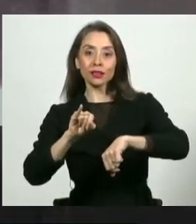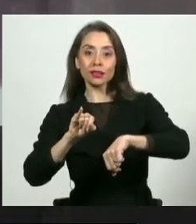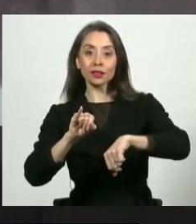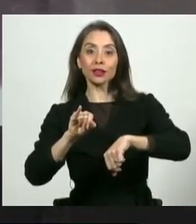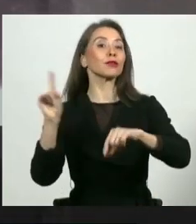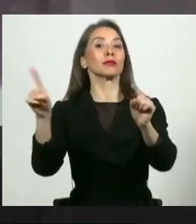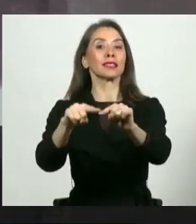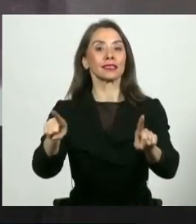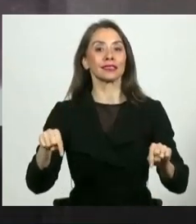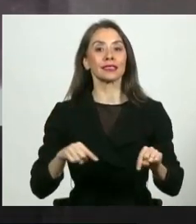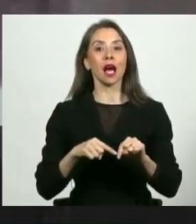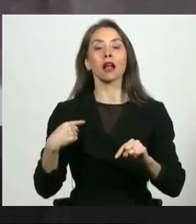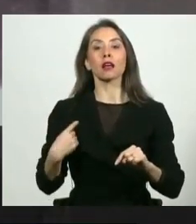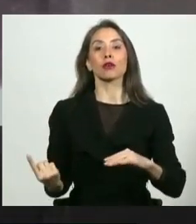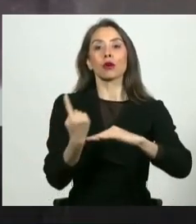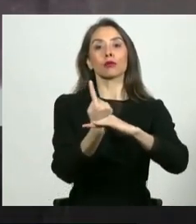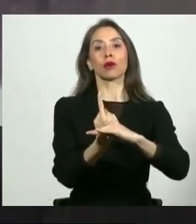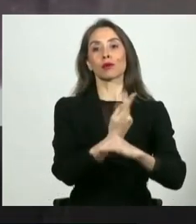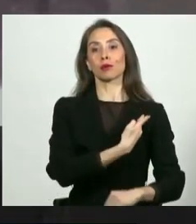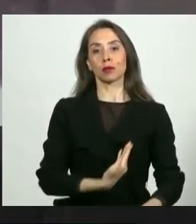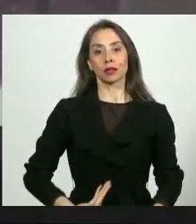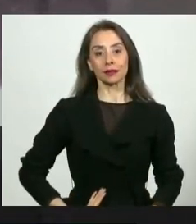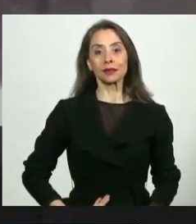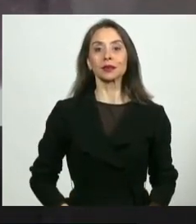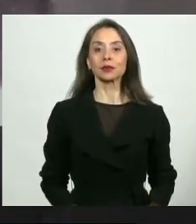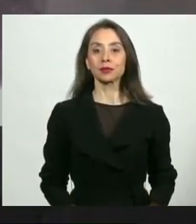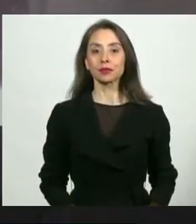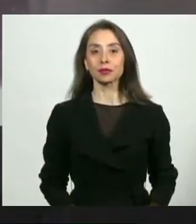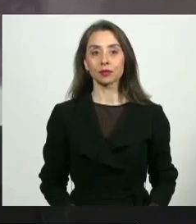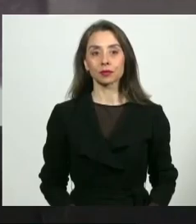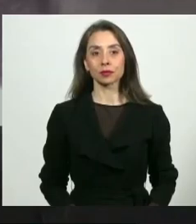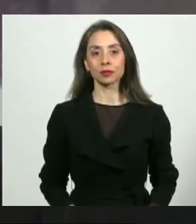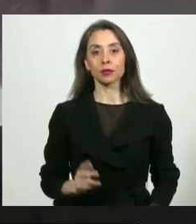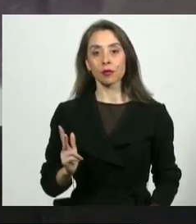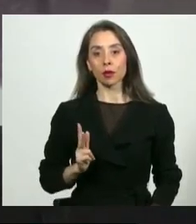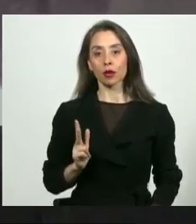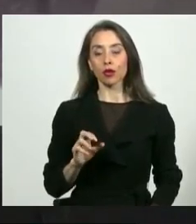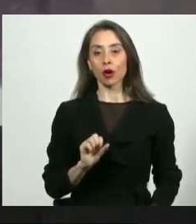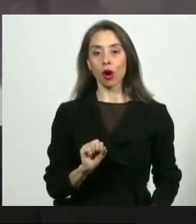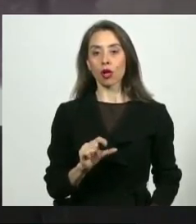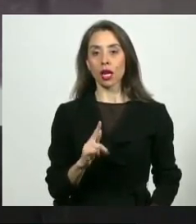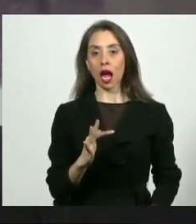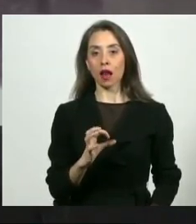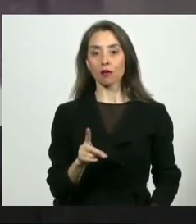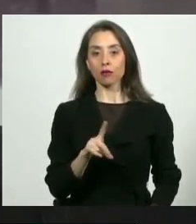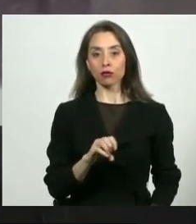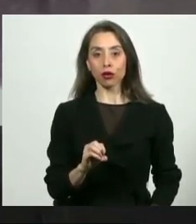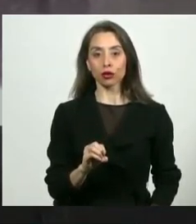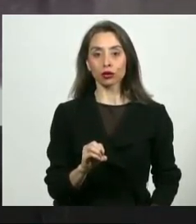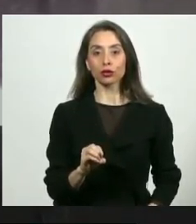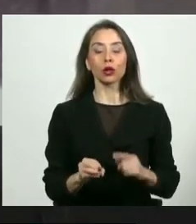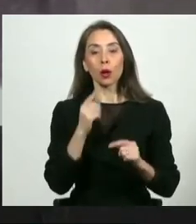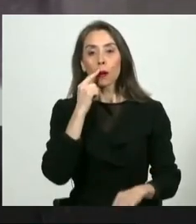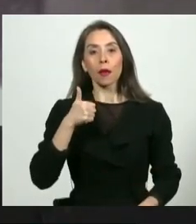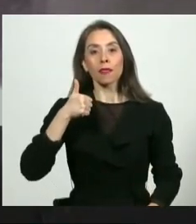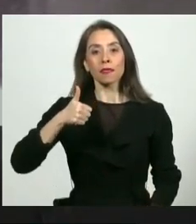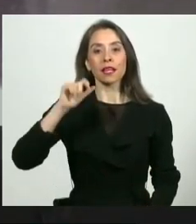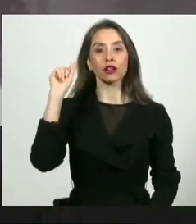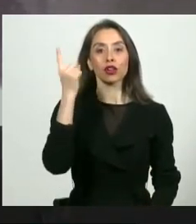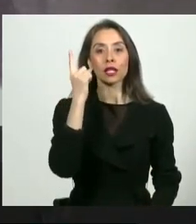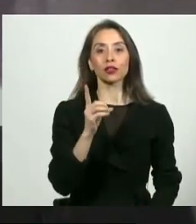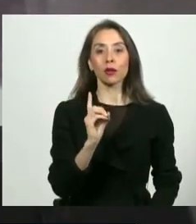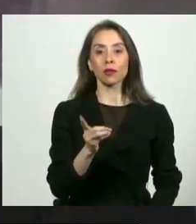que ir a presidirla. Ricardo, don Alfonso, don Daniel, director nacional de la